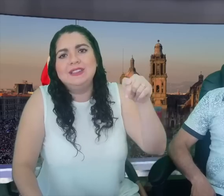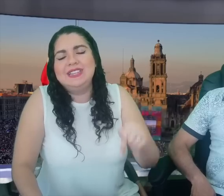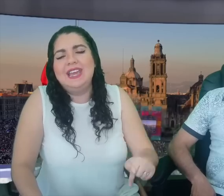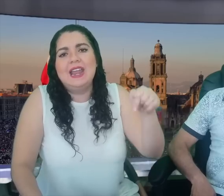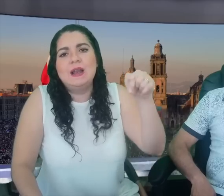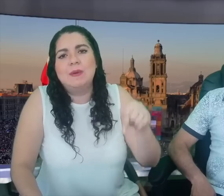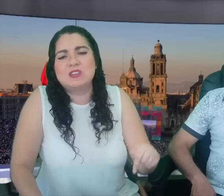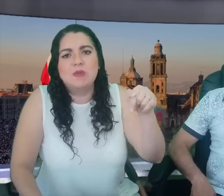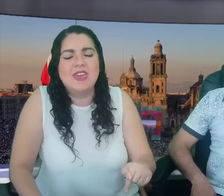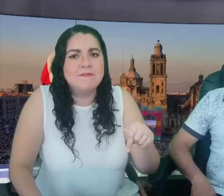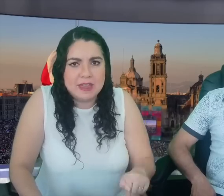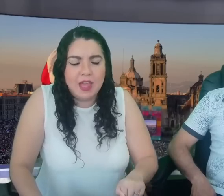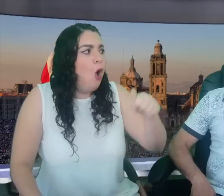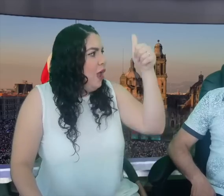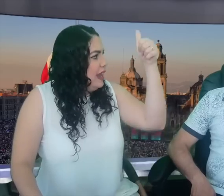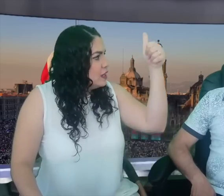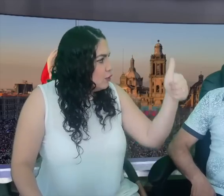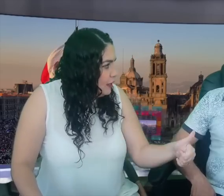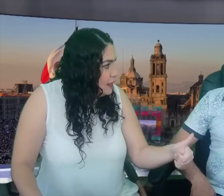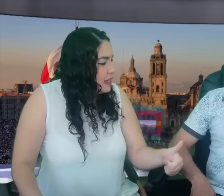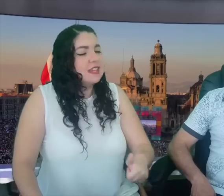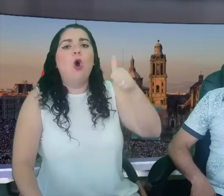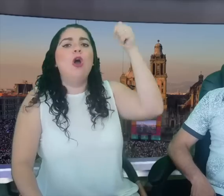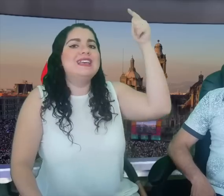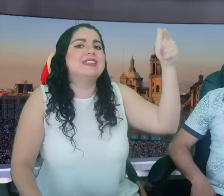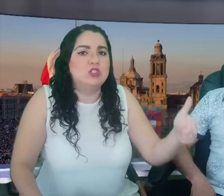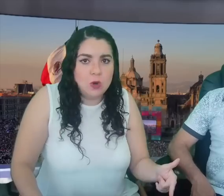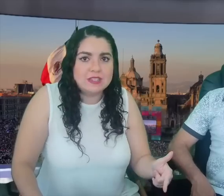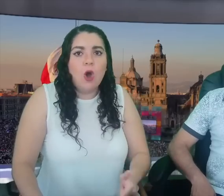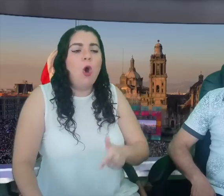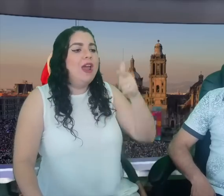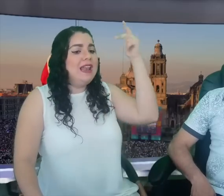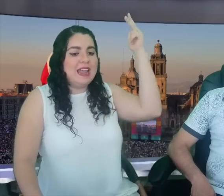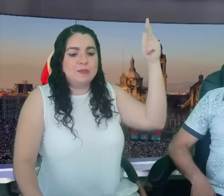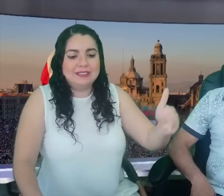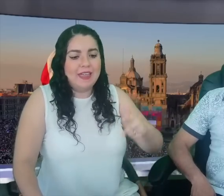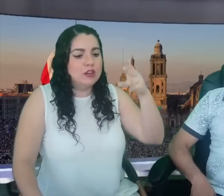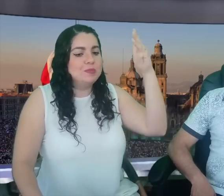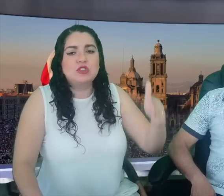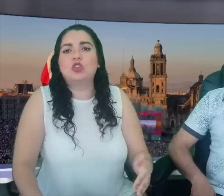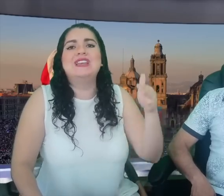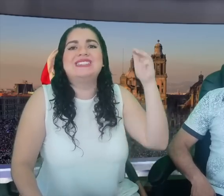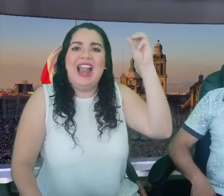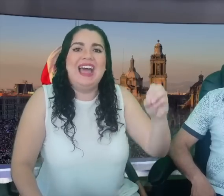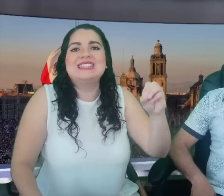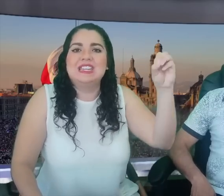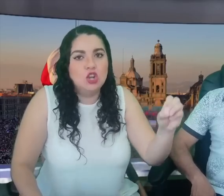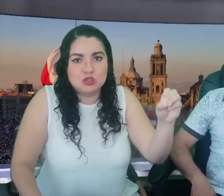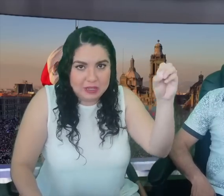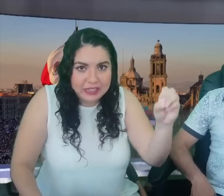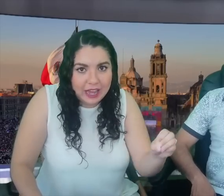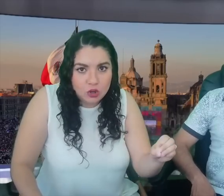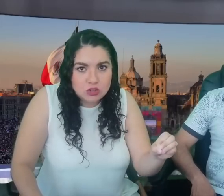hoy tiene el brazo bien firme hoy las ofensas hoy las traiciones hoy las patadas los pisotones a las